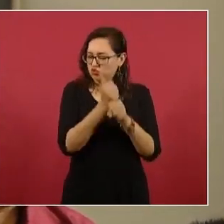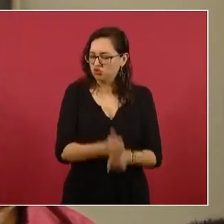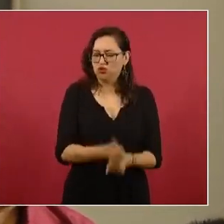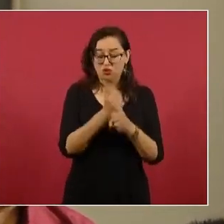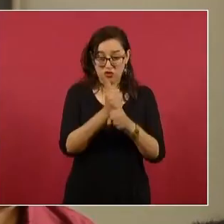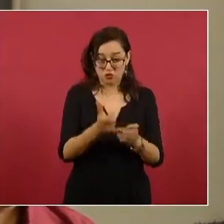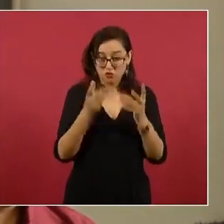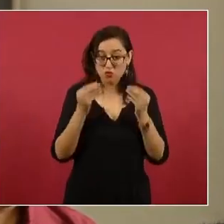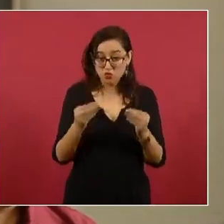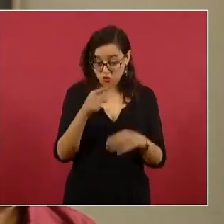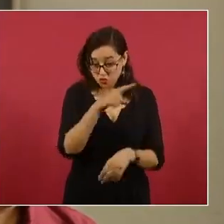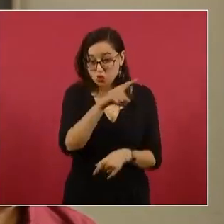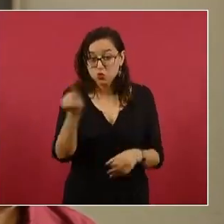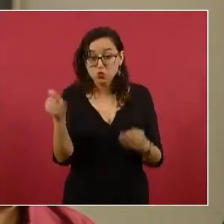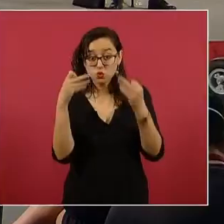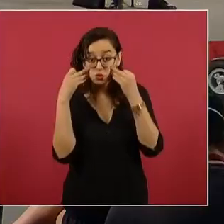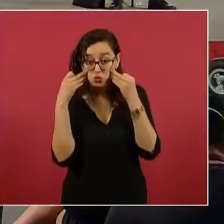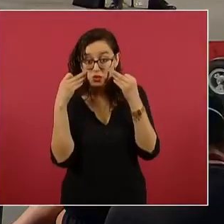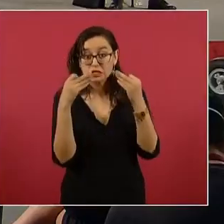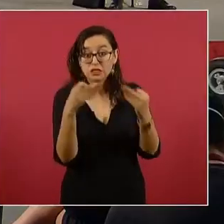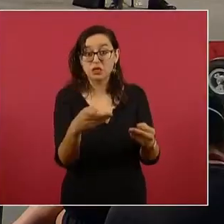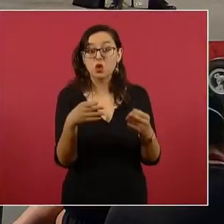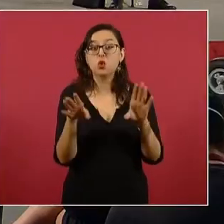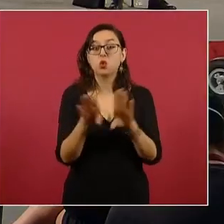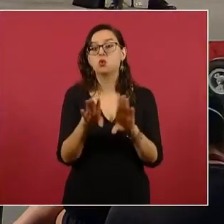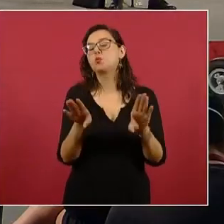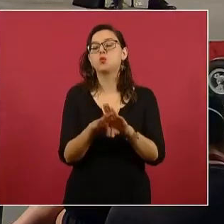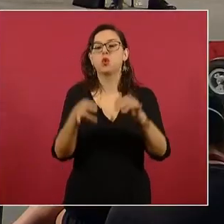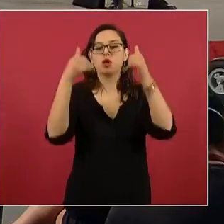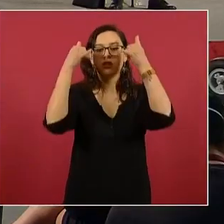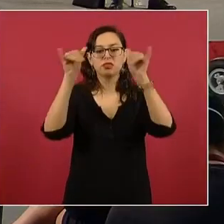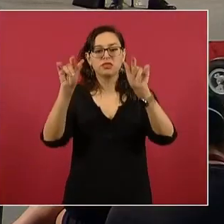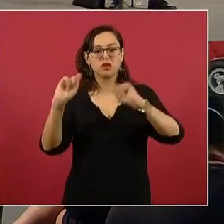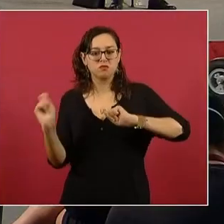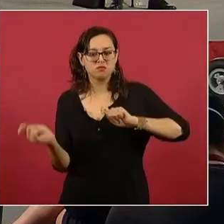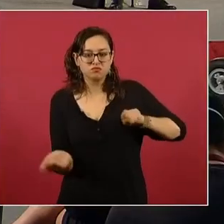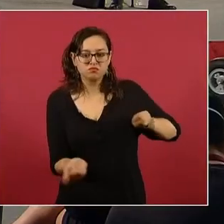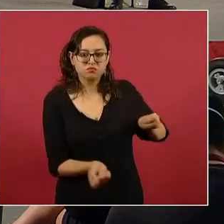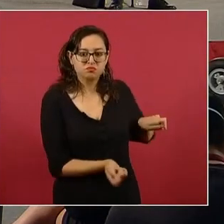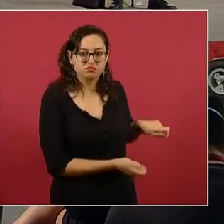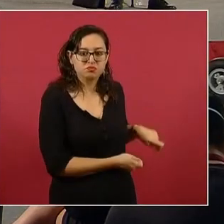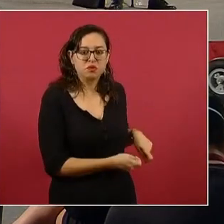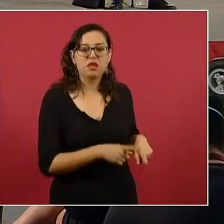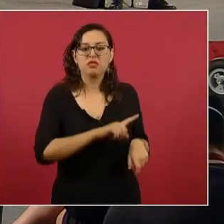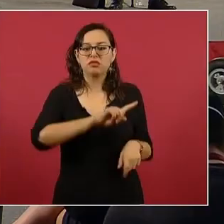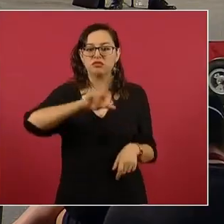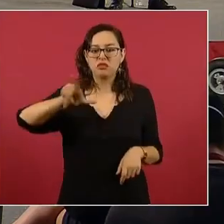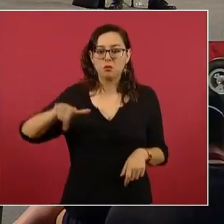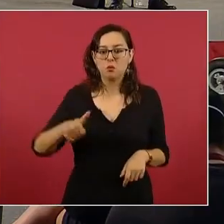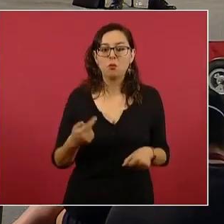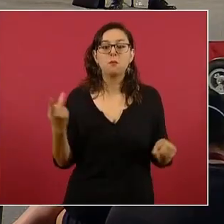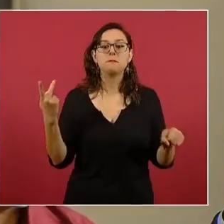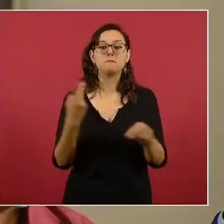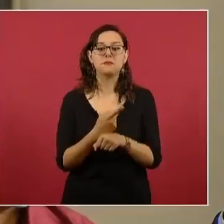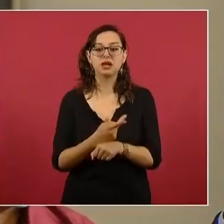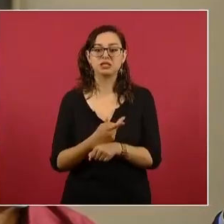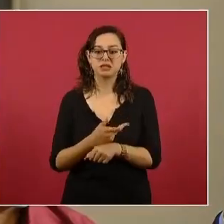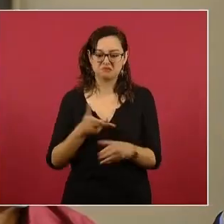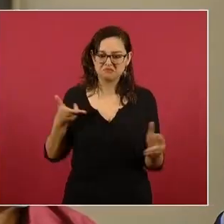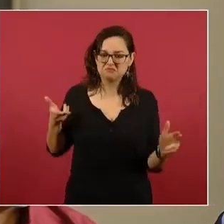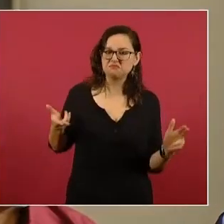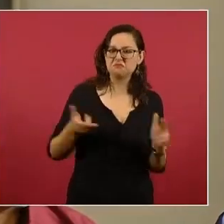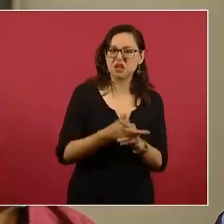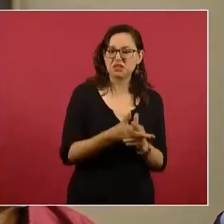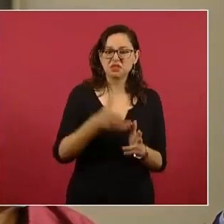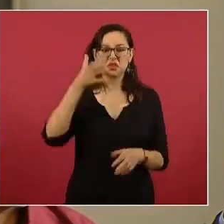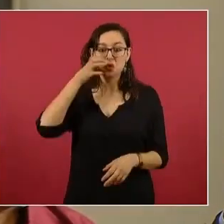¿Ha presenciado el final de una faena taurina a escasos centímetros cuando la estocada no mata rápido? A principios